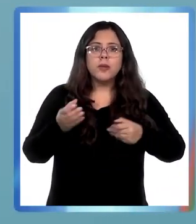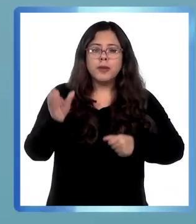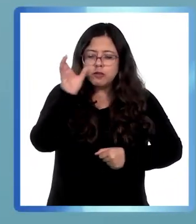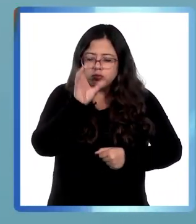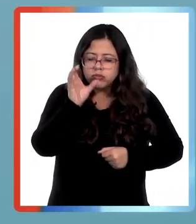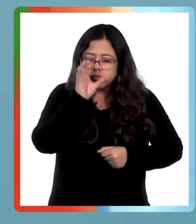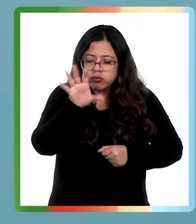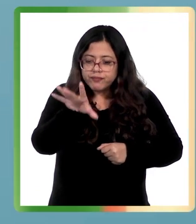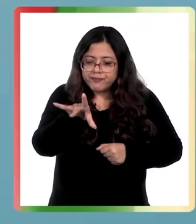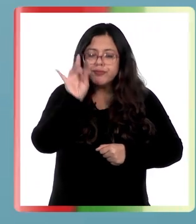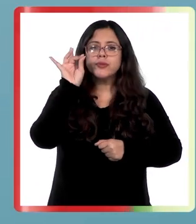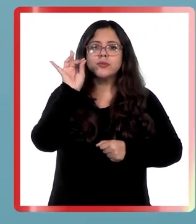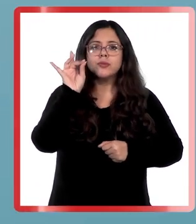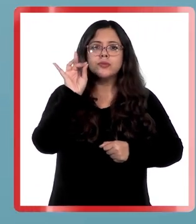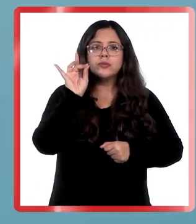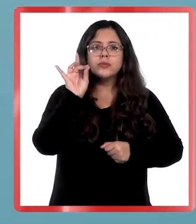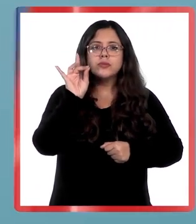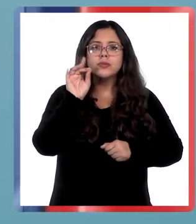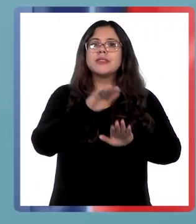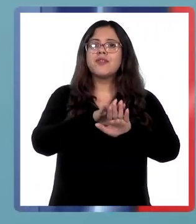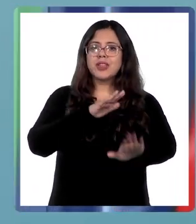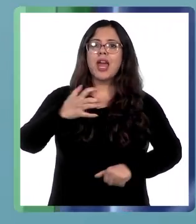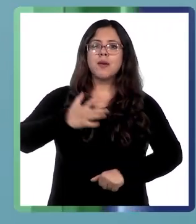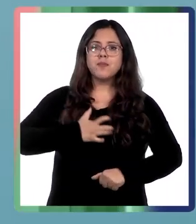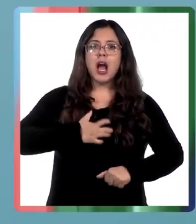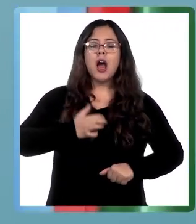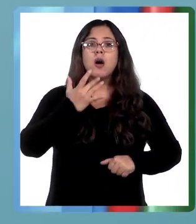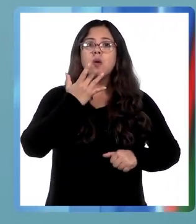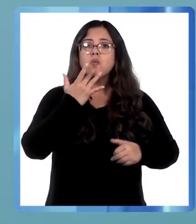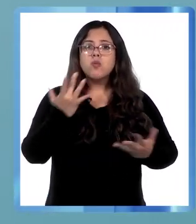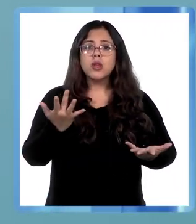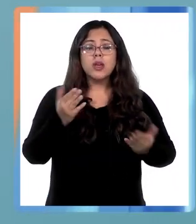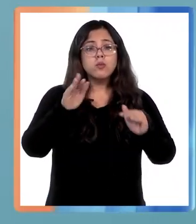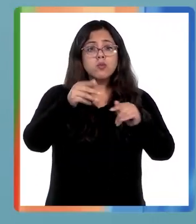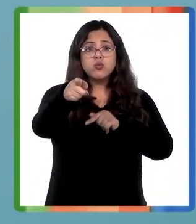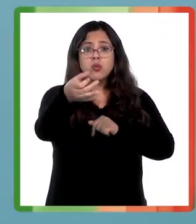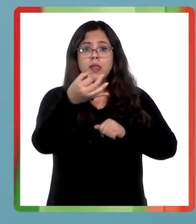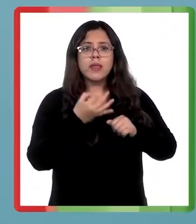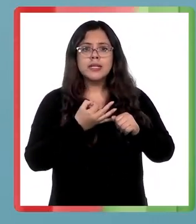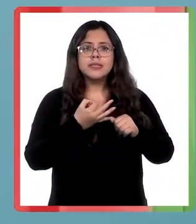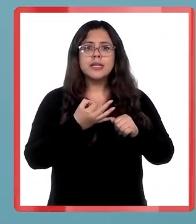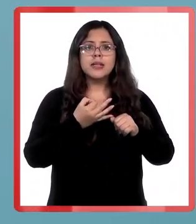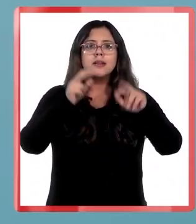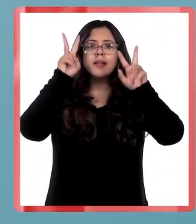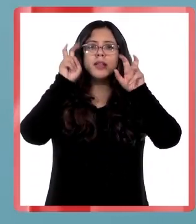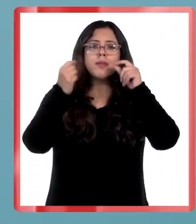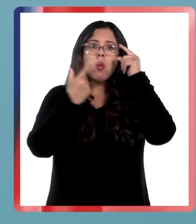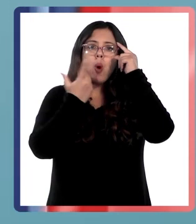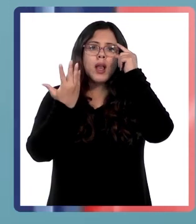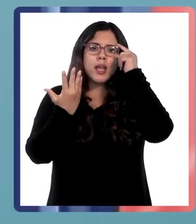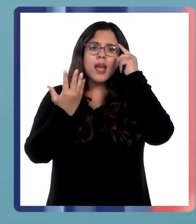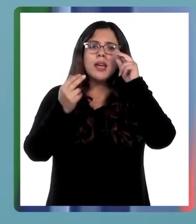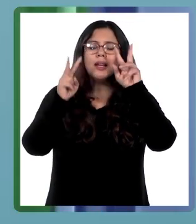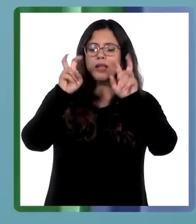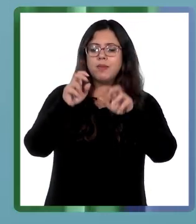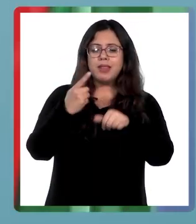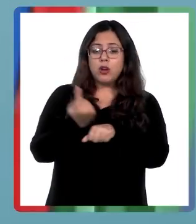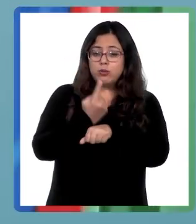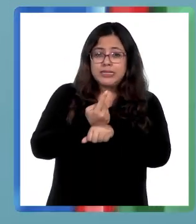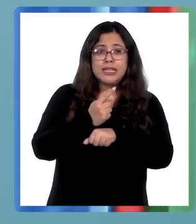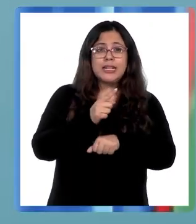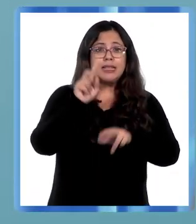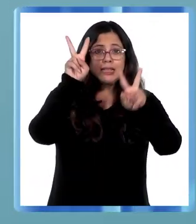buscarlo activamente, sin susto. Porque tradicionalmente, como tú decías, el tabú de la